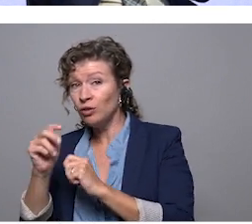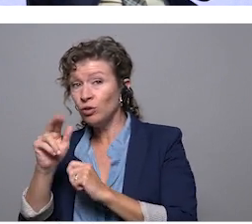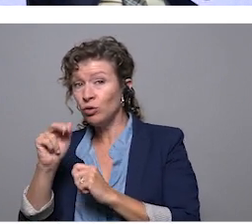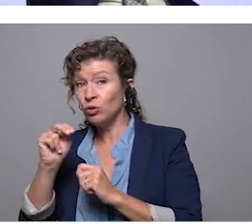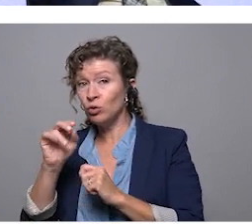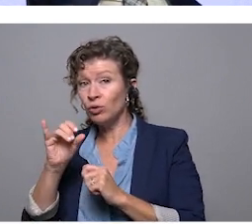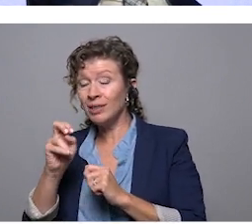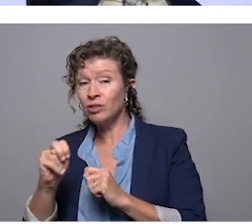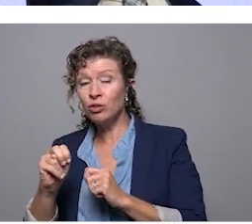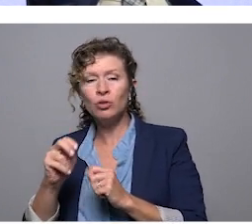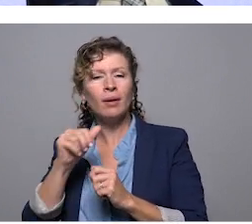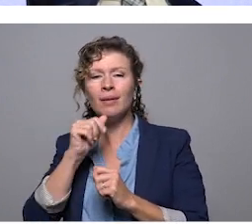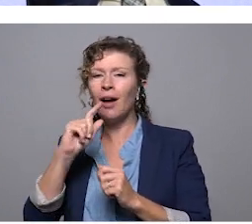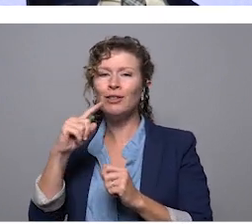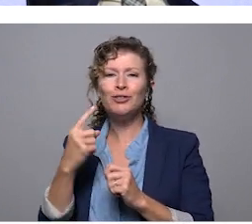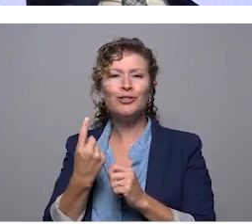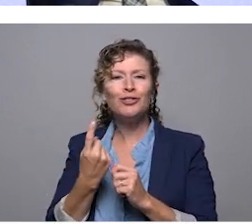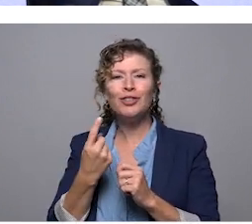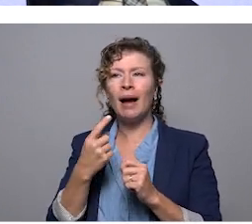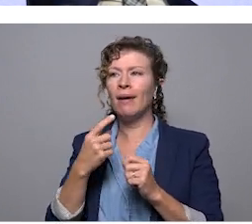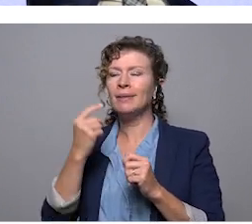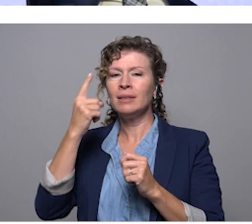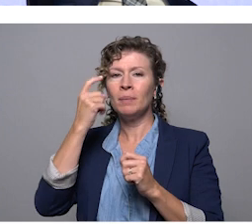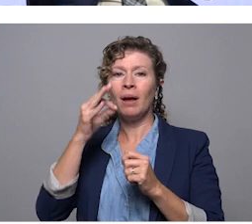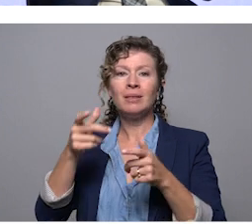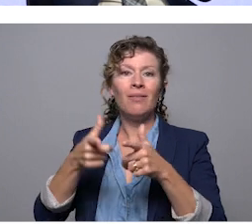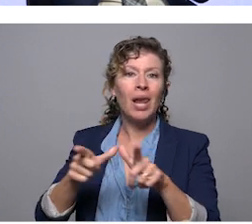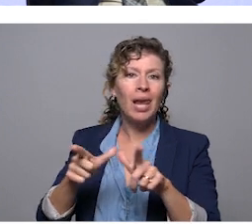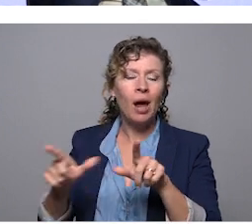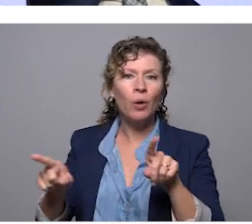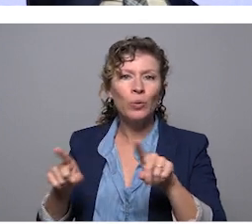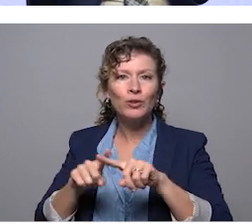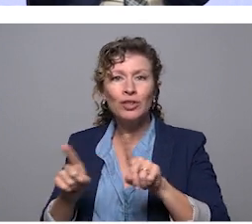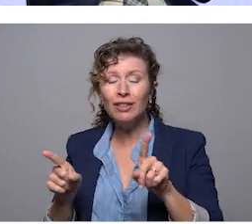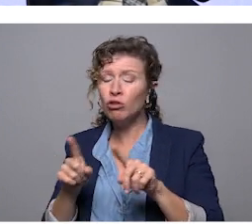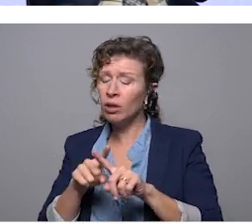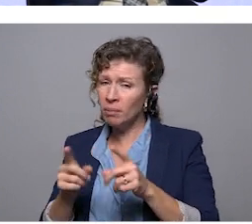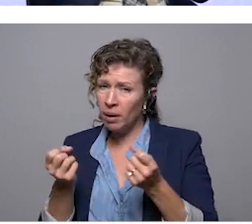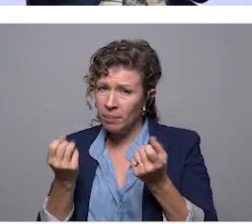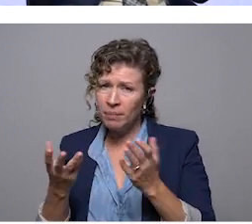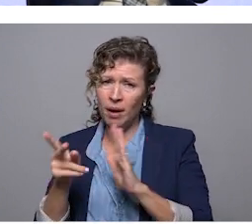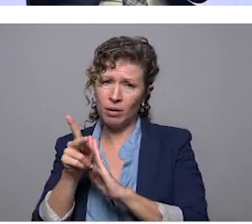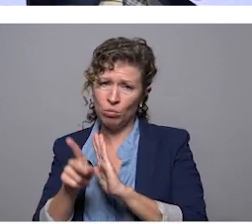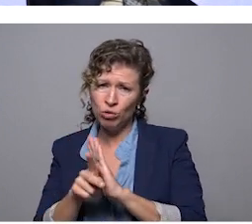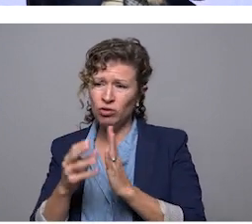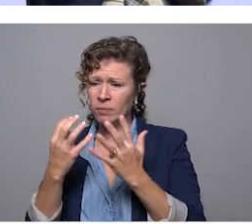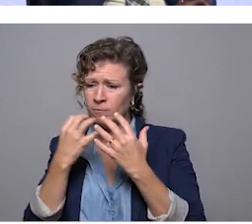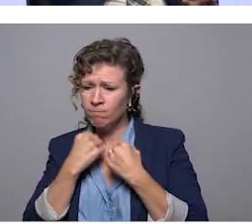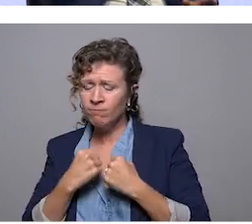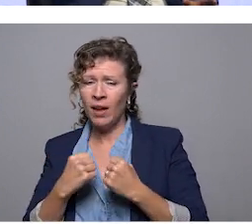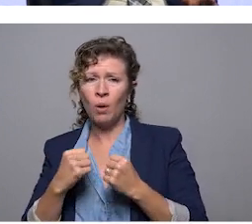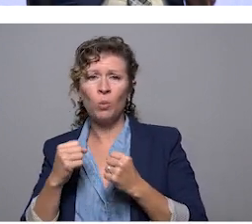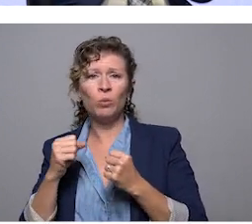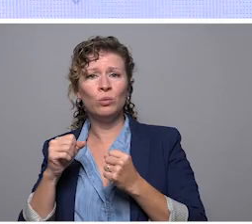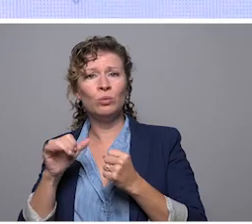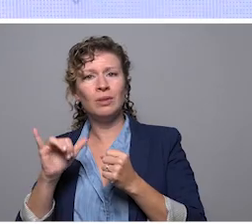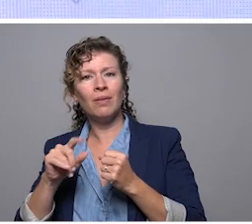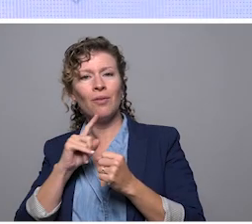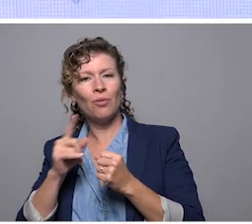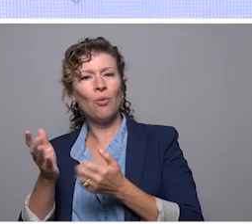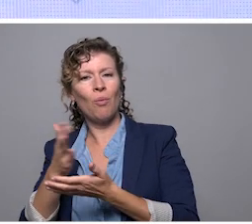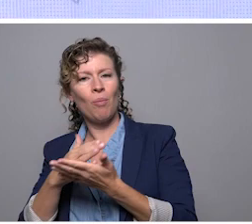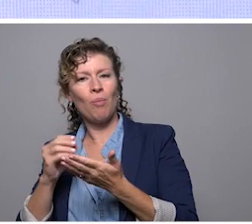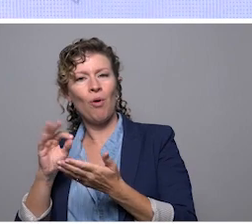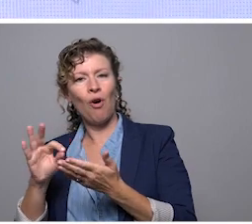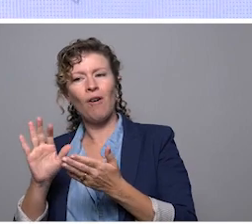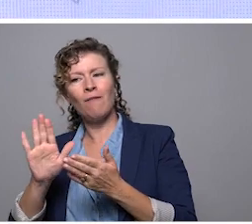frío sino con un conjunto de principios y valores que reafirman la identidad del sujeto a su territorio